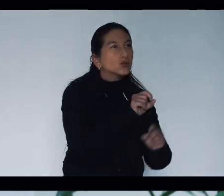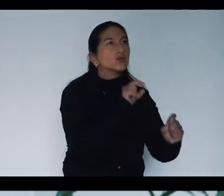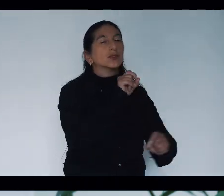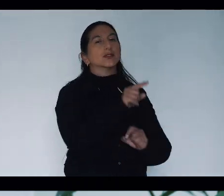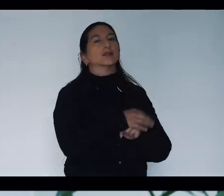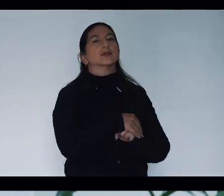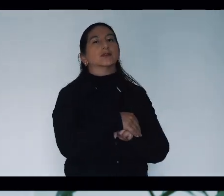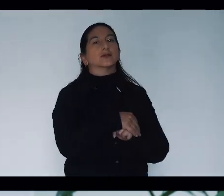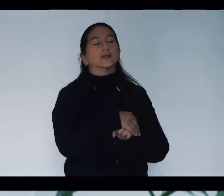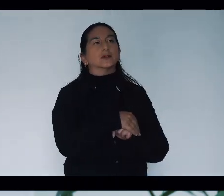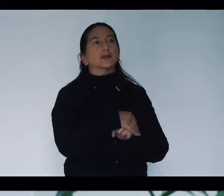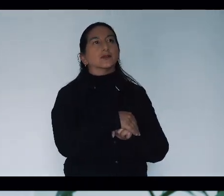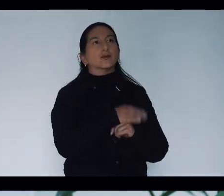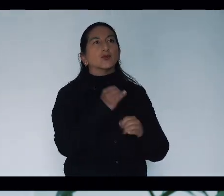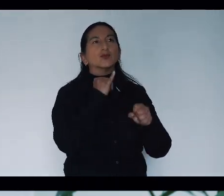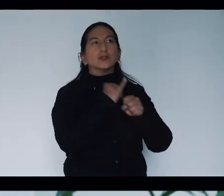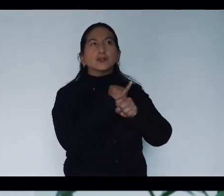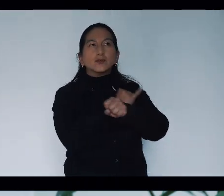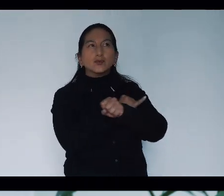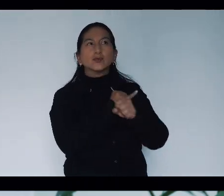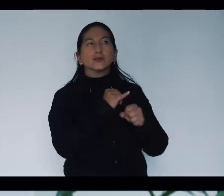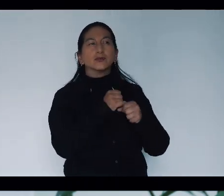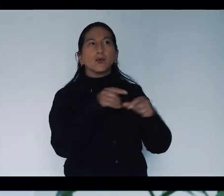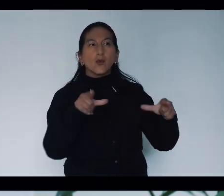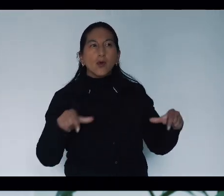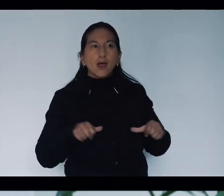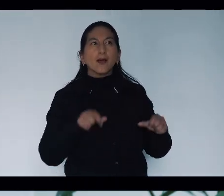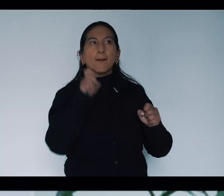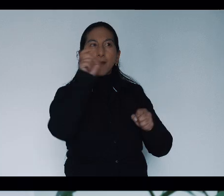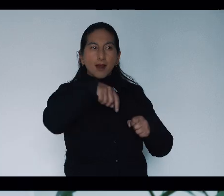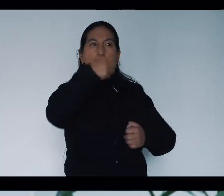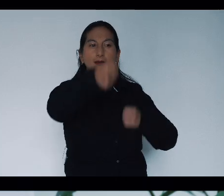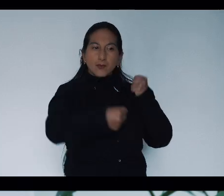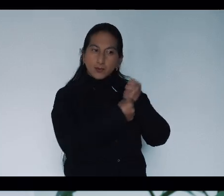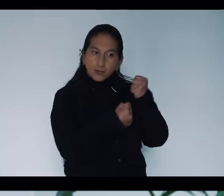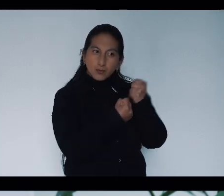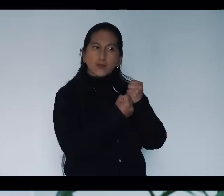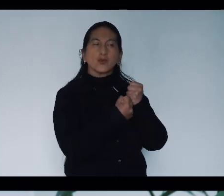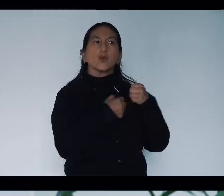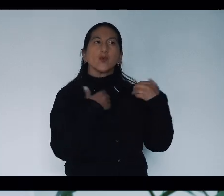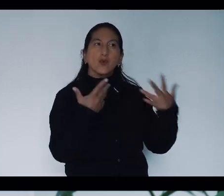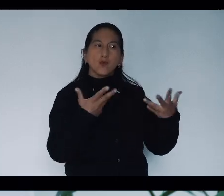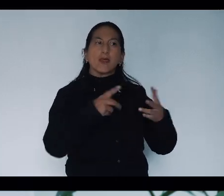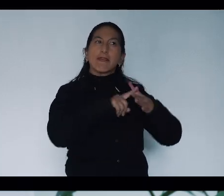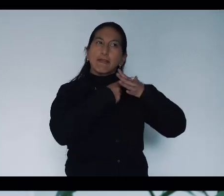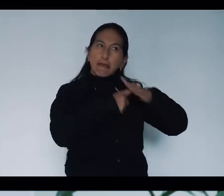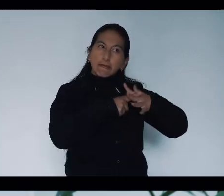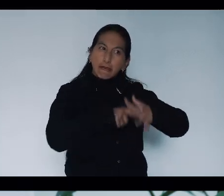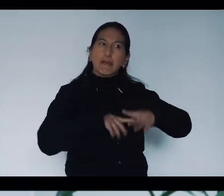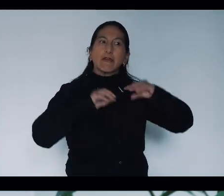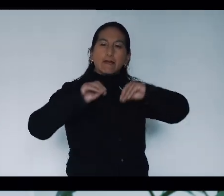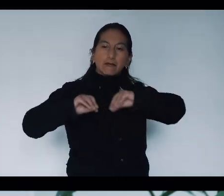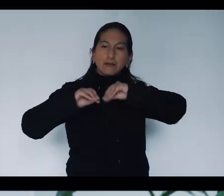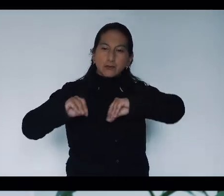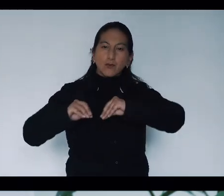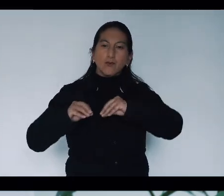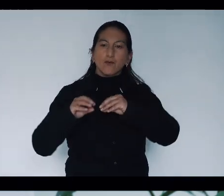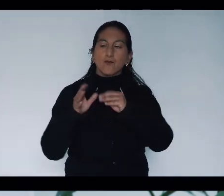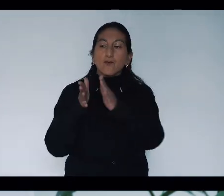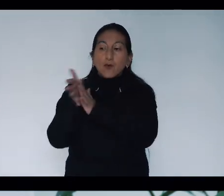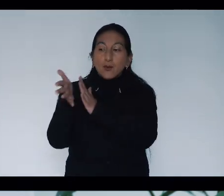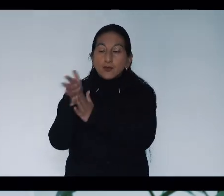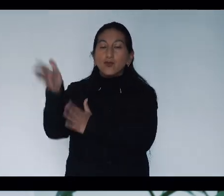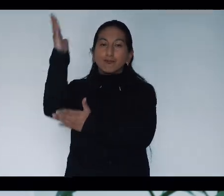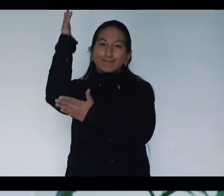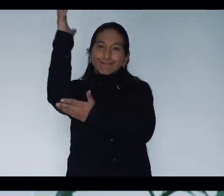con las instituciones que aportan ese tipo de herramienta a través de talleres y de ciclos formativos